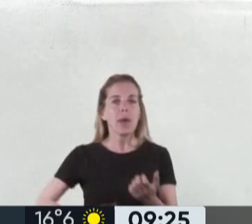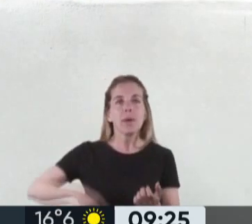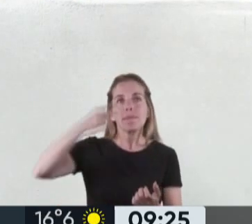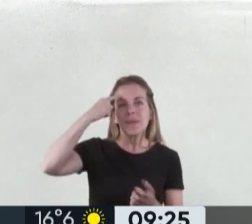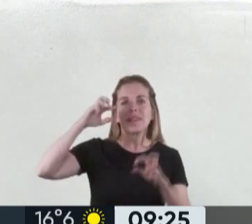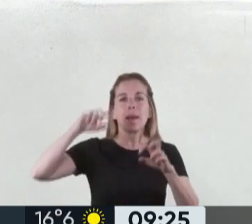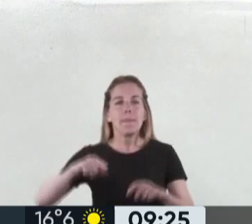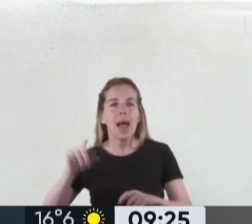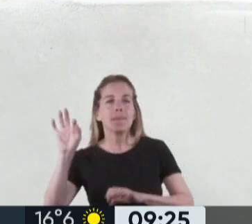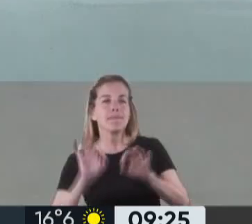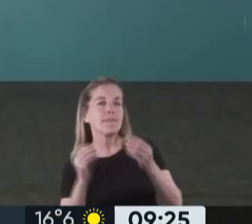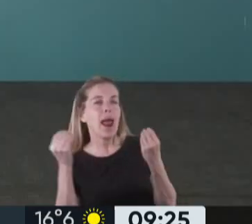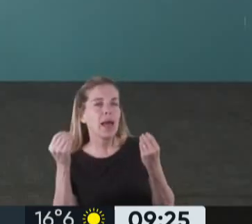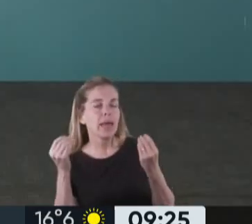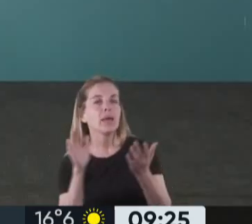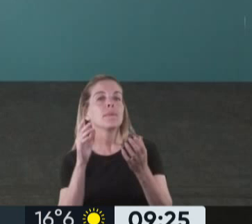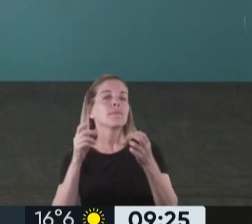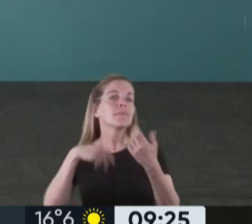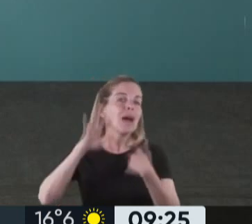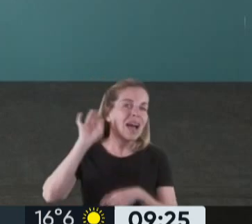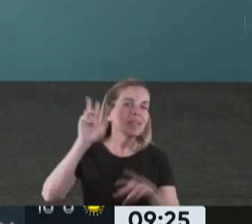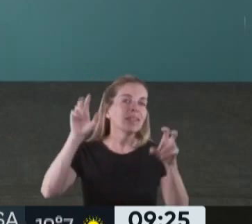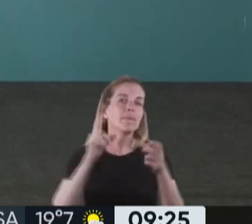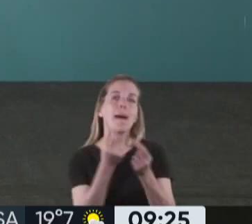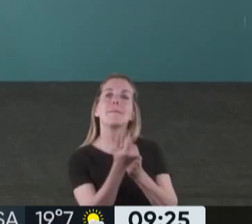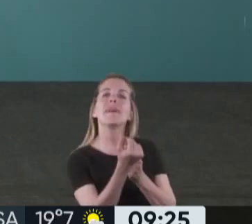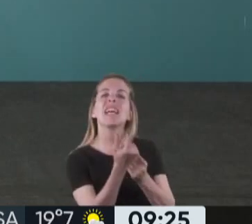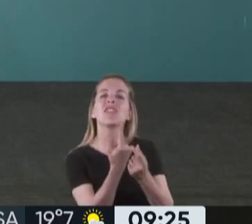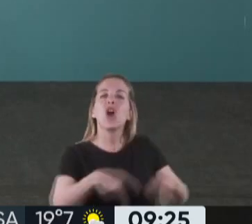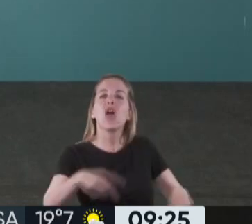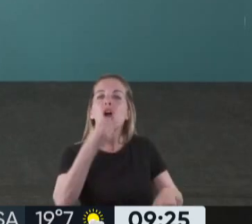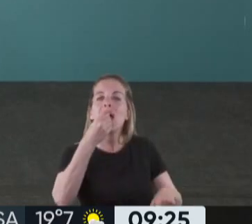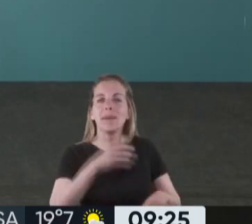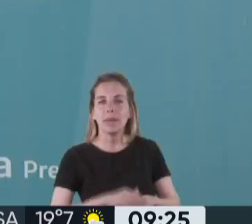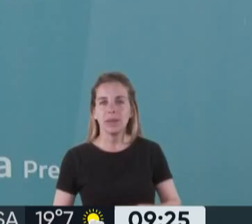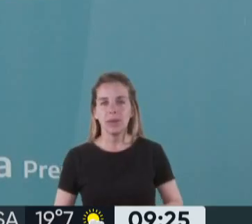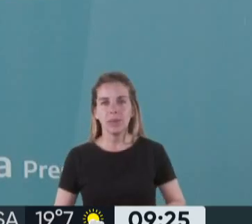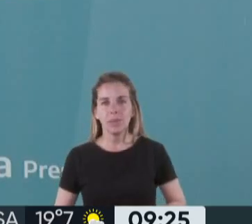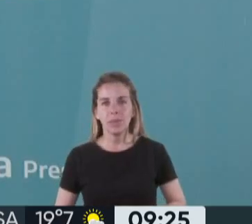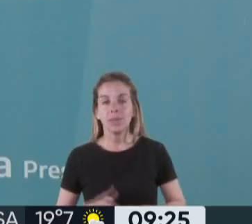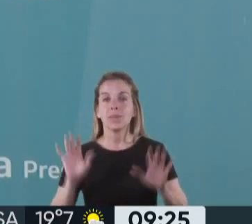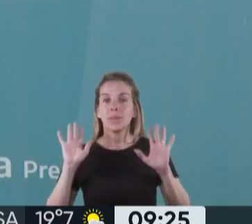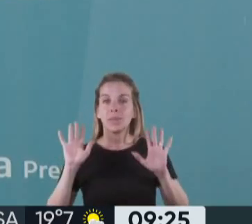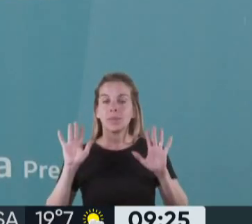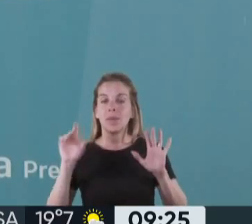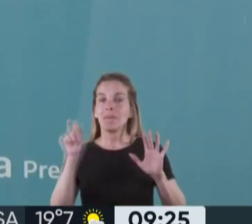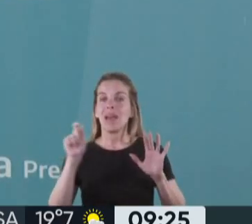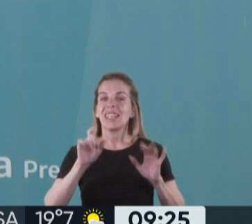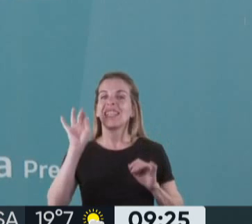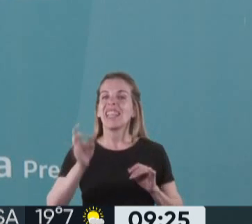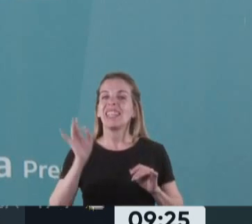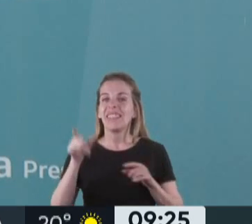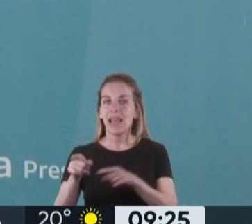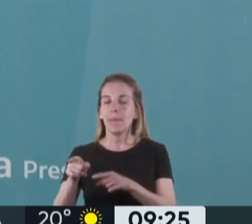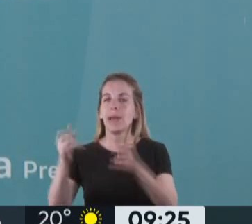¿Y cómo están viendo el tema de los precios, en particular el aumento en el precio de los alimentos? Diciembre puede ser un gran mes porque está el Mundial de